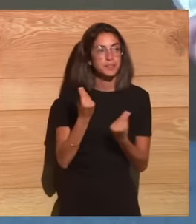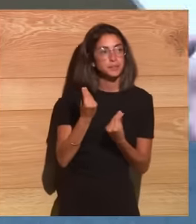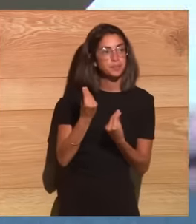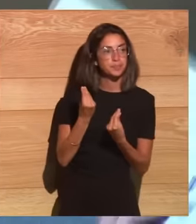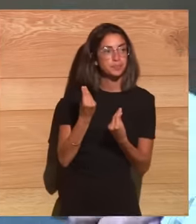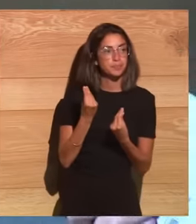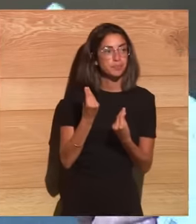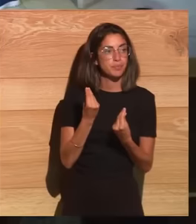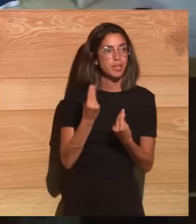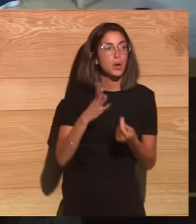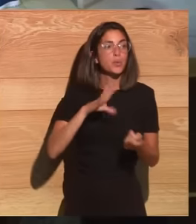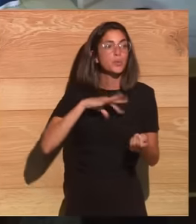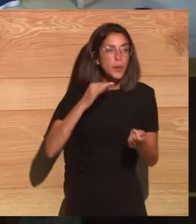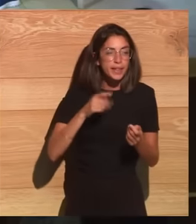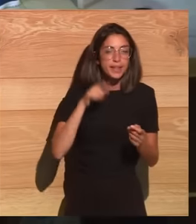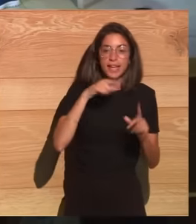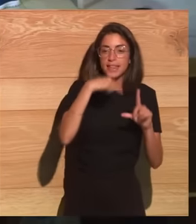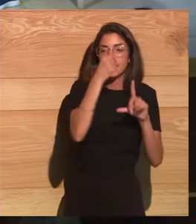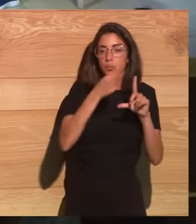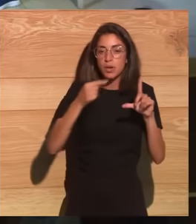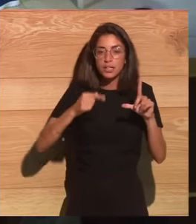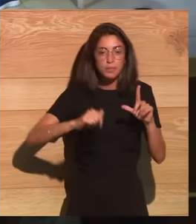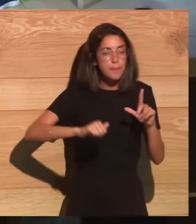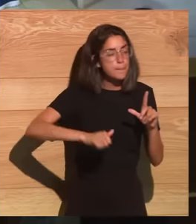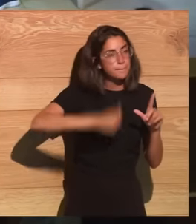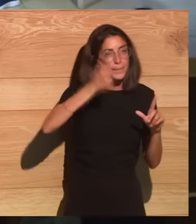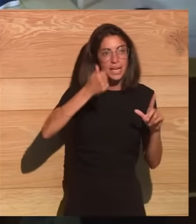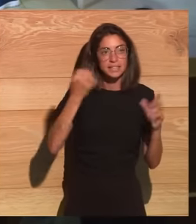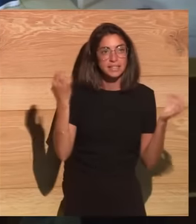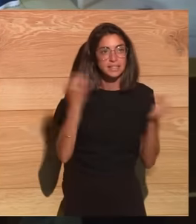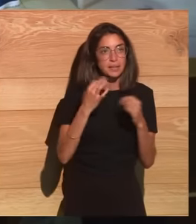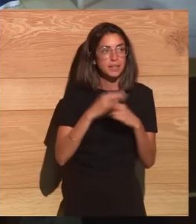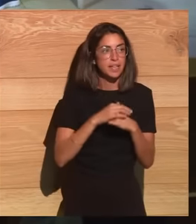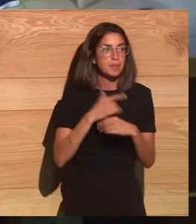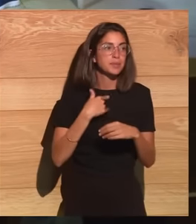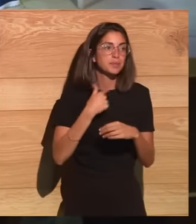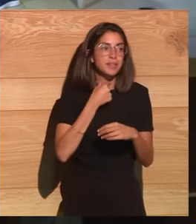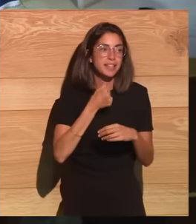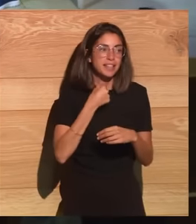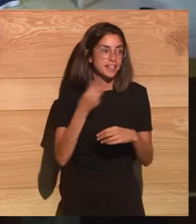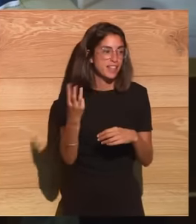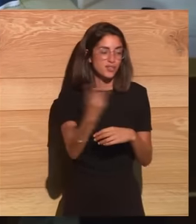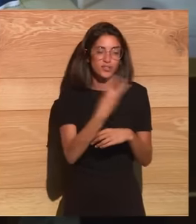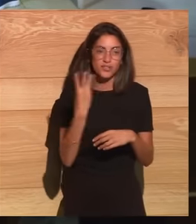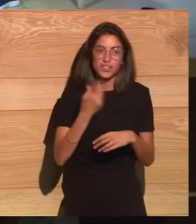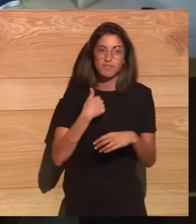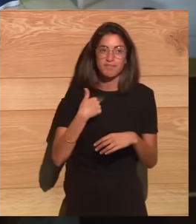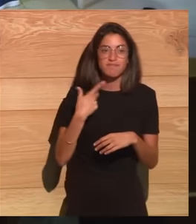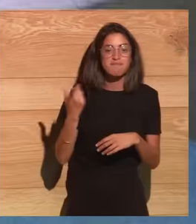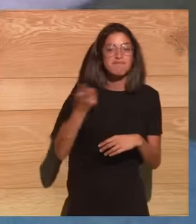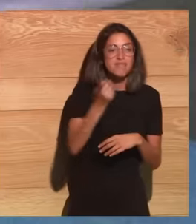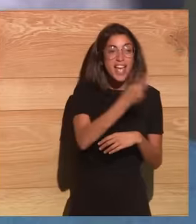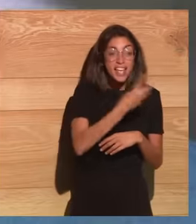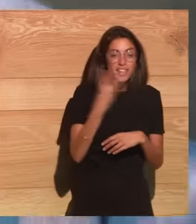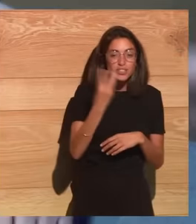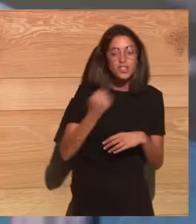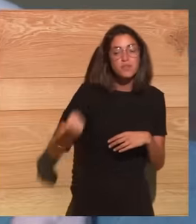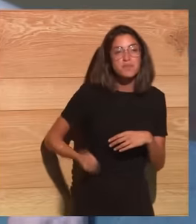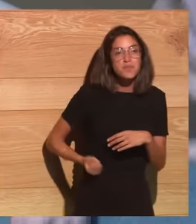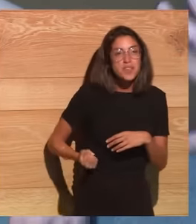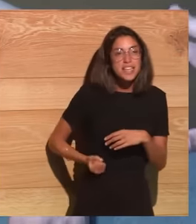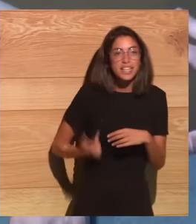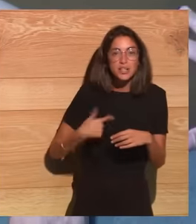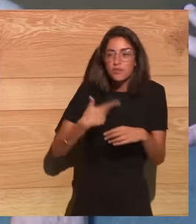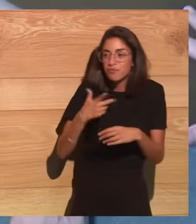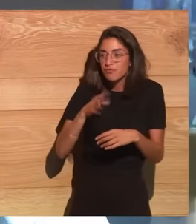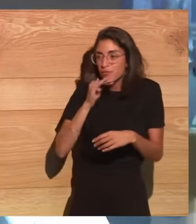Creo que debería haber más, Arturo. En serio, creo que debería. Me hacen mucha gracia estos mierdas. Es que al final no los puedo. De verdad, es que al final no me puedo enfadar